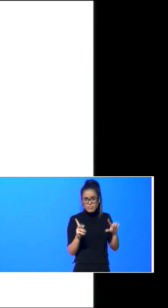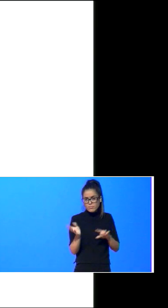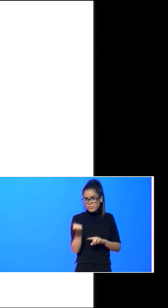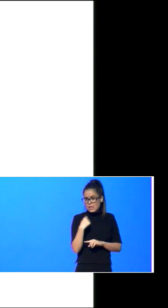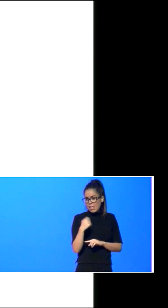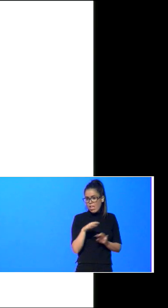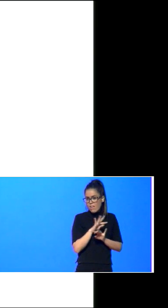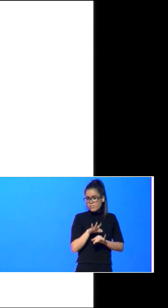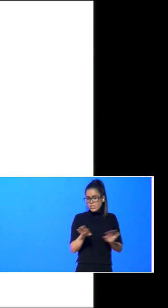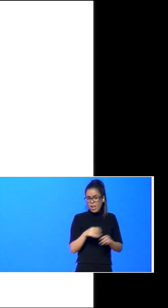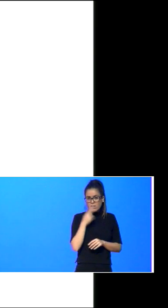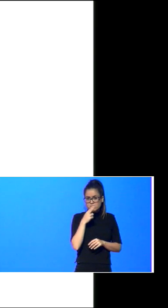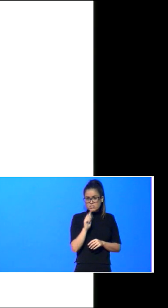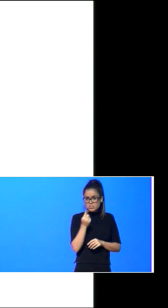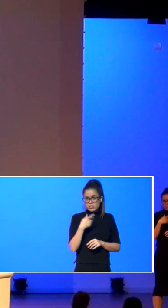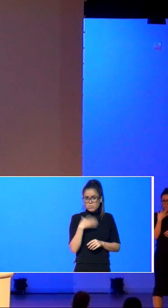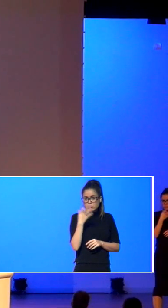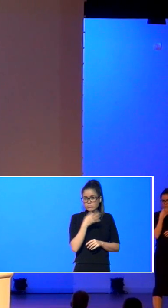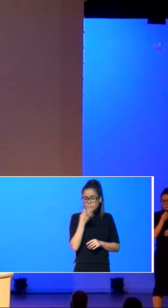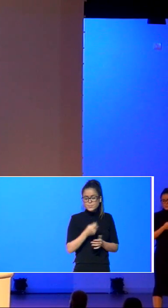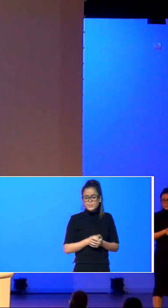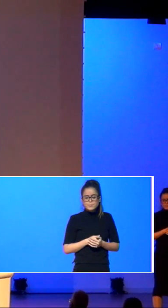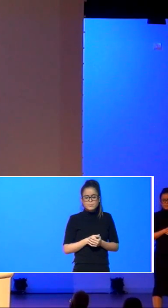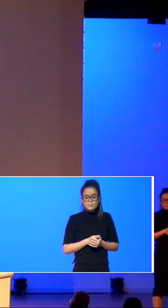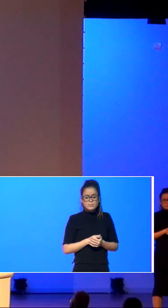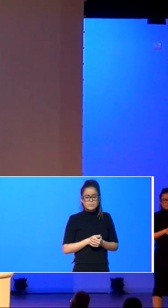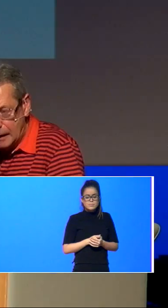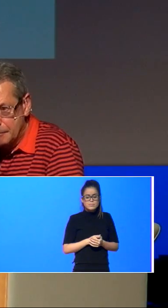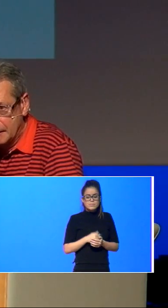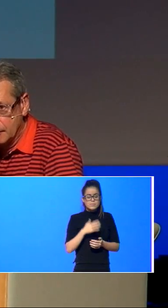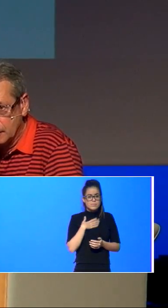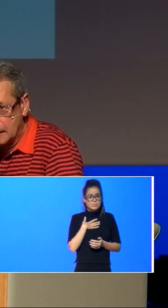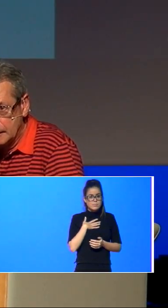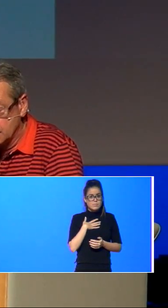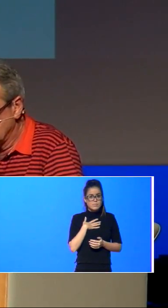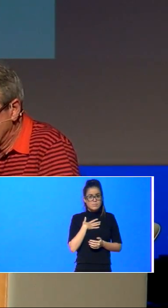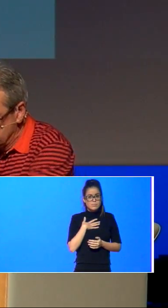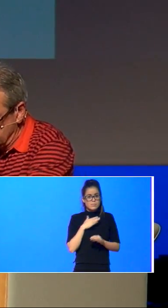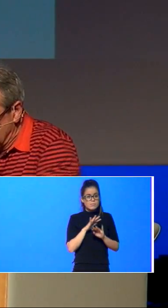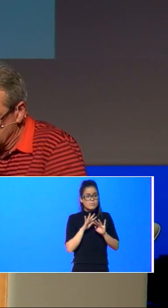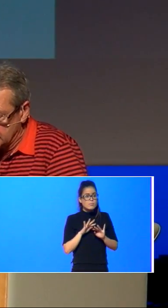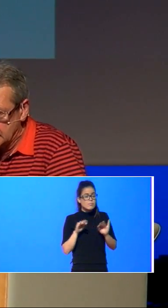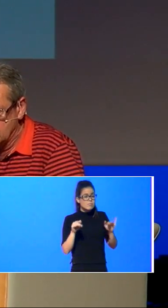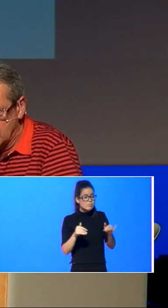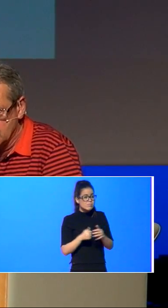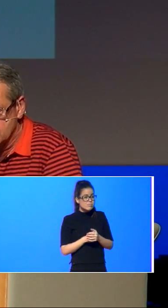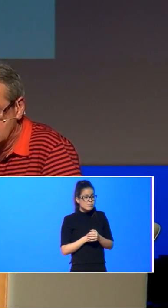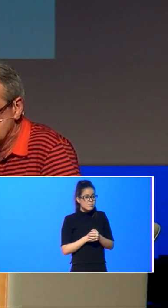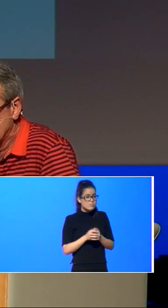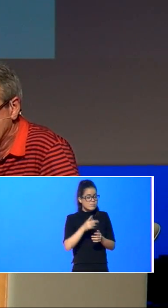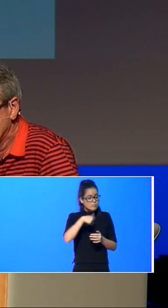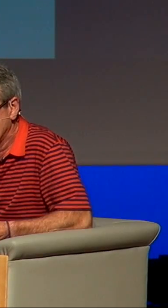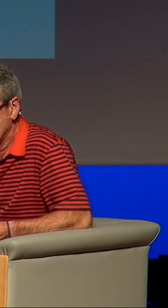eta ordoiana beste leku batet idoia, ez? Baina, lehen aipatzen egon garen liburua, ja birritan urten da, hau